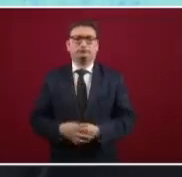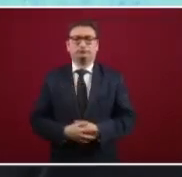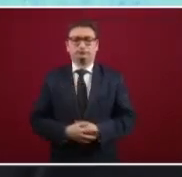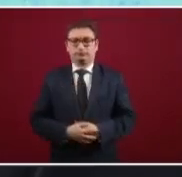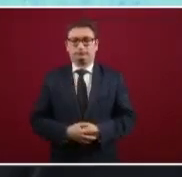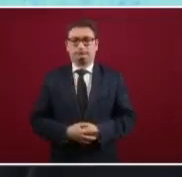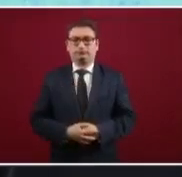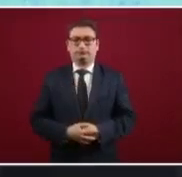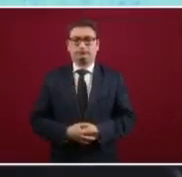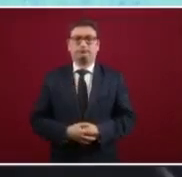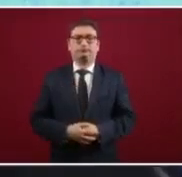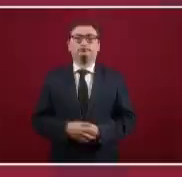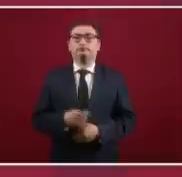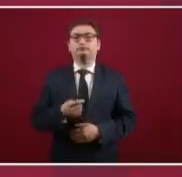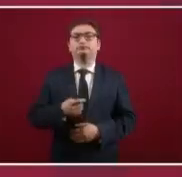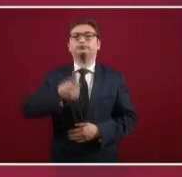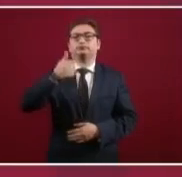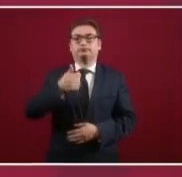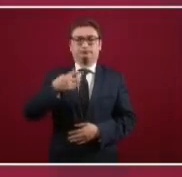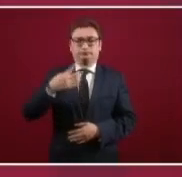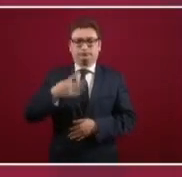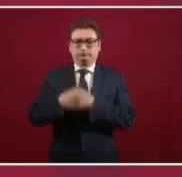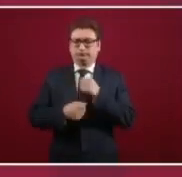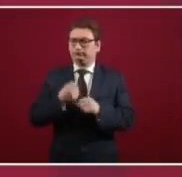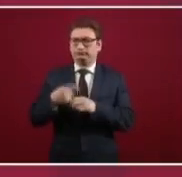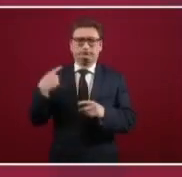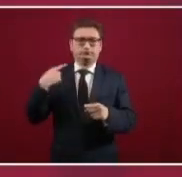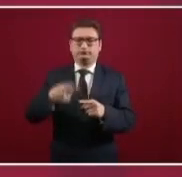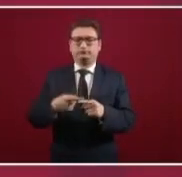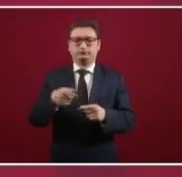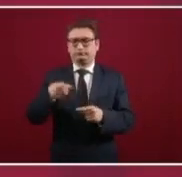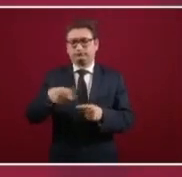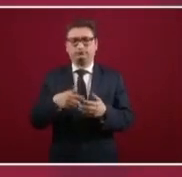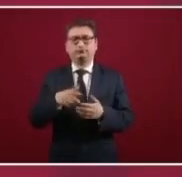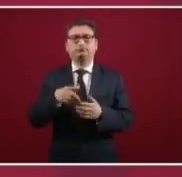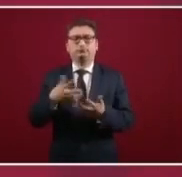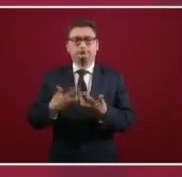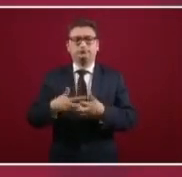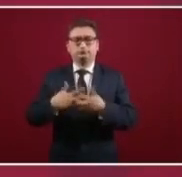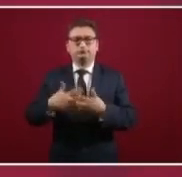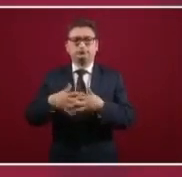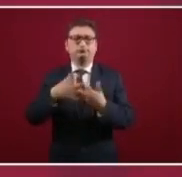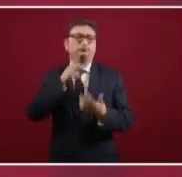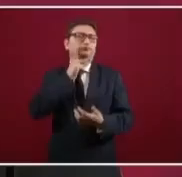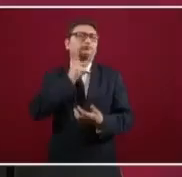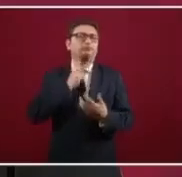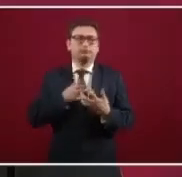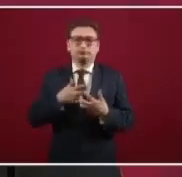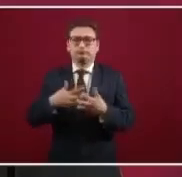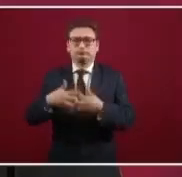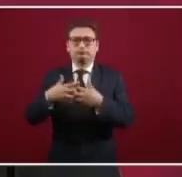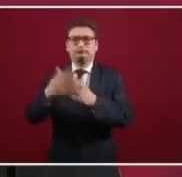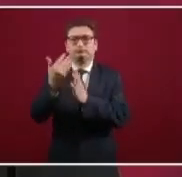por primera vez en 14 años no se cae la producción de petróleo